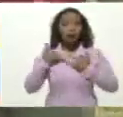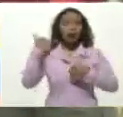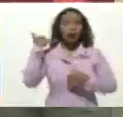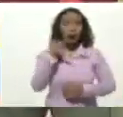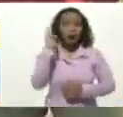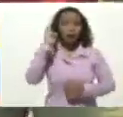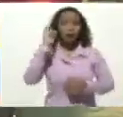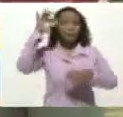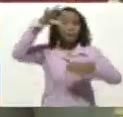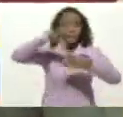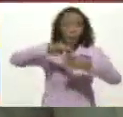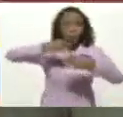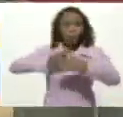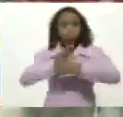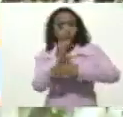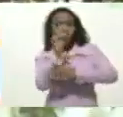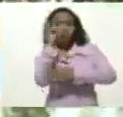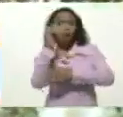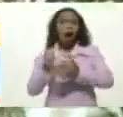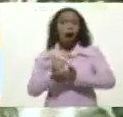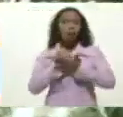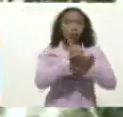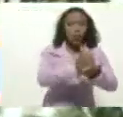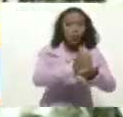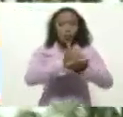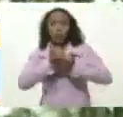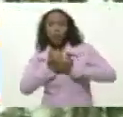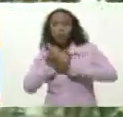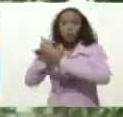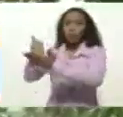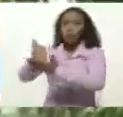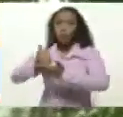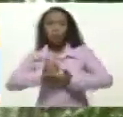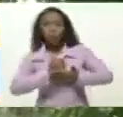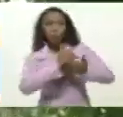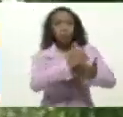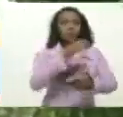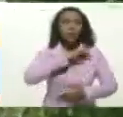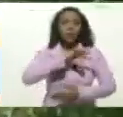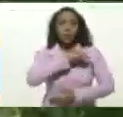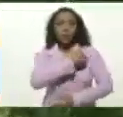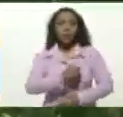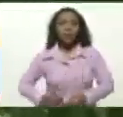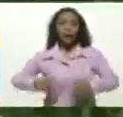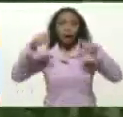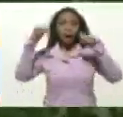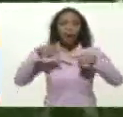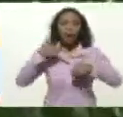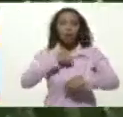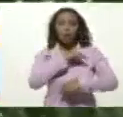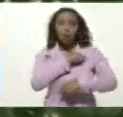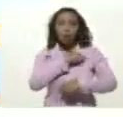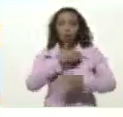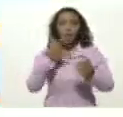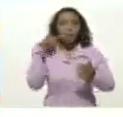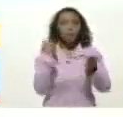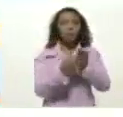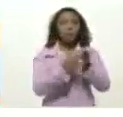estamos sembrando, ayudándonos unos con otros, señor presidente. Aquí le presento en nuestros